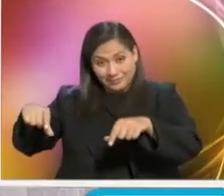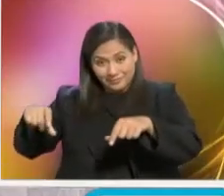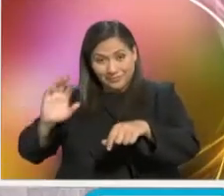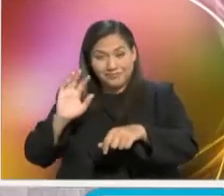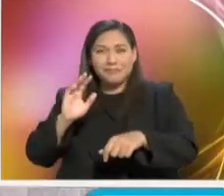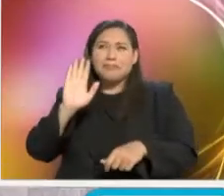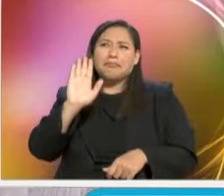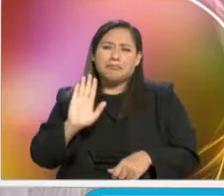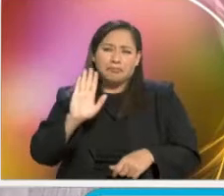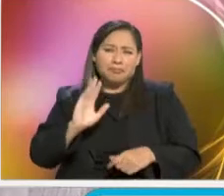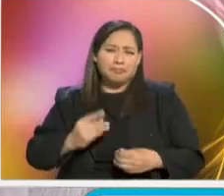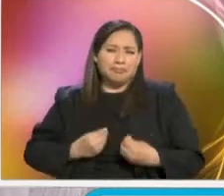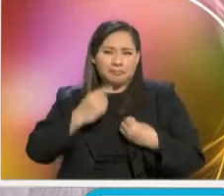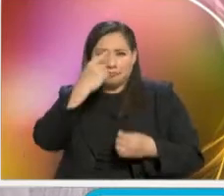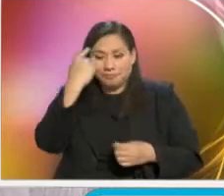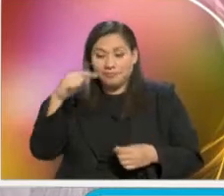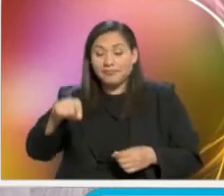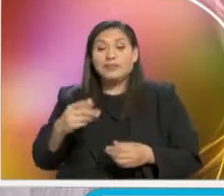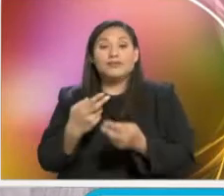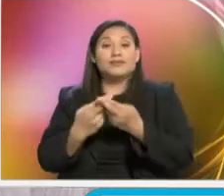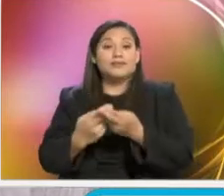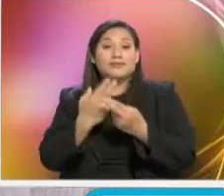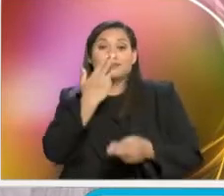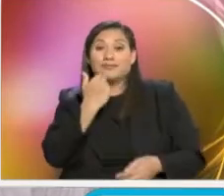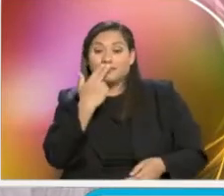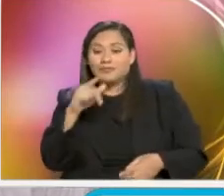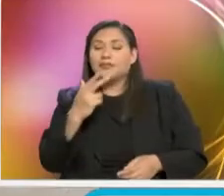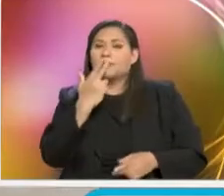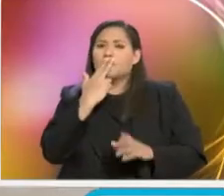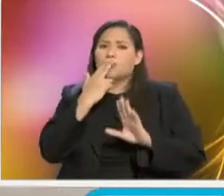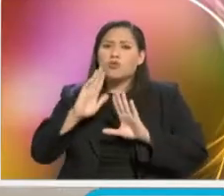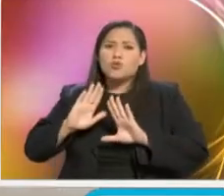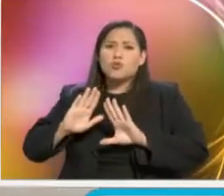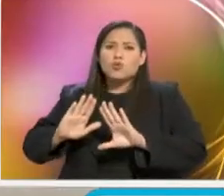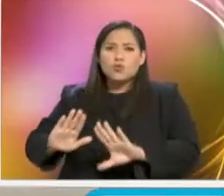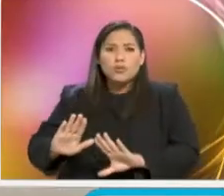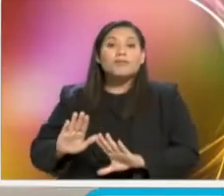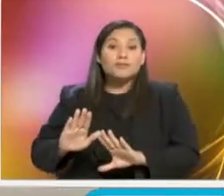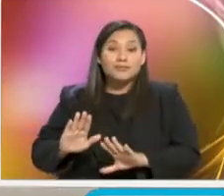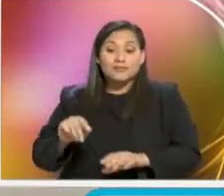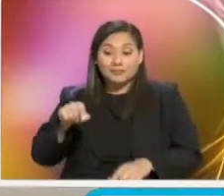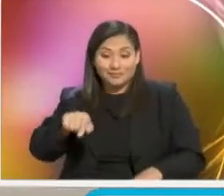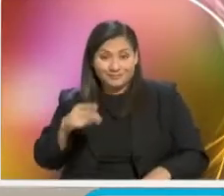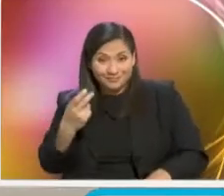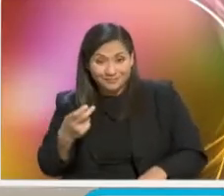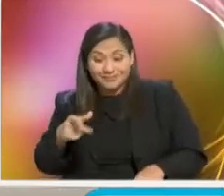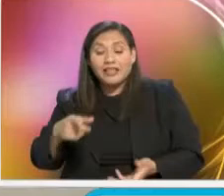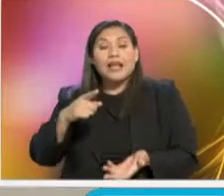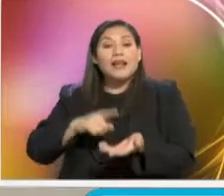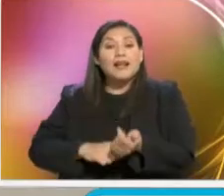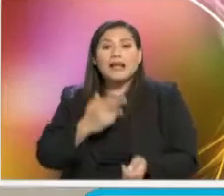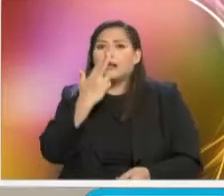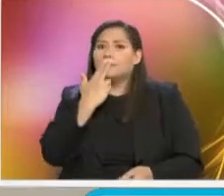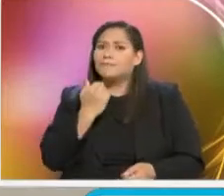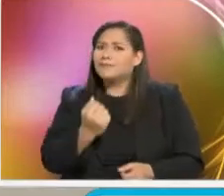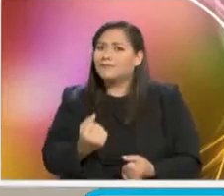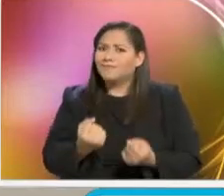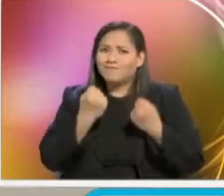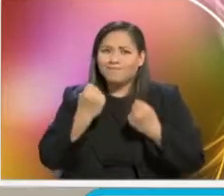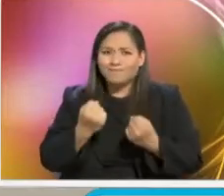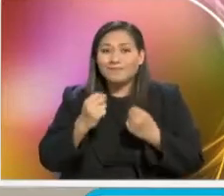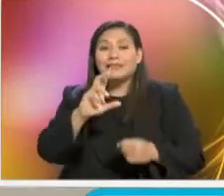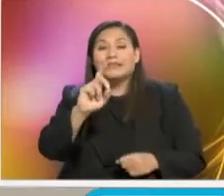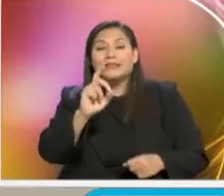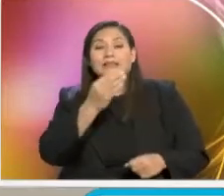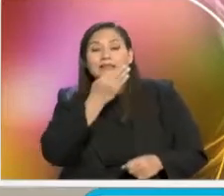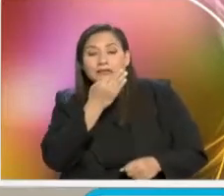prácticas, tienen demasiada azúcar, mucho conservador y sobre todo nos dan estos shots de azúcar que a la media